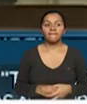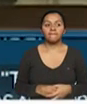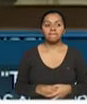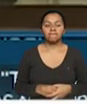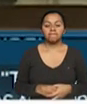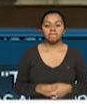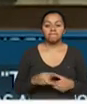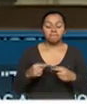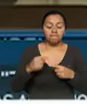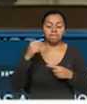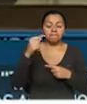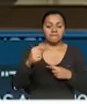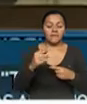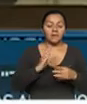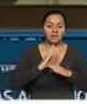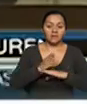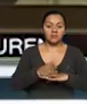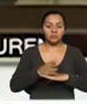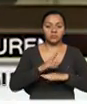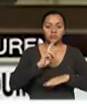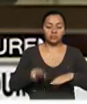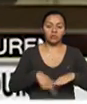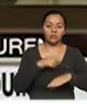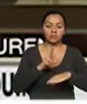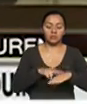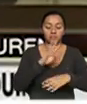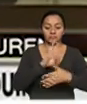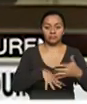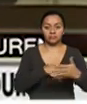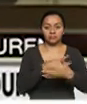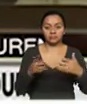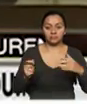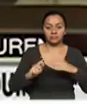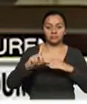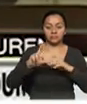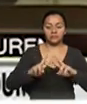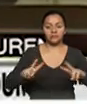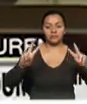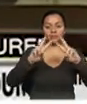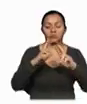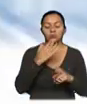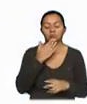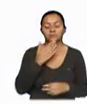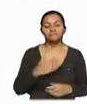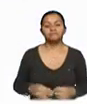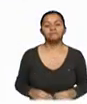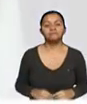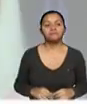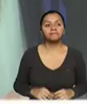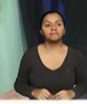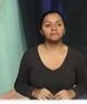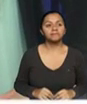y que en los próximos días se vaya normalizando en ese sentido las tarifas, las facturas que no se han pagado.